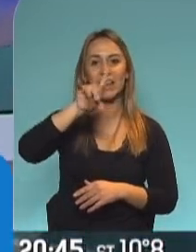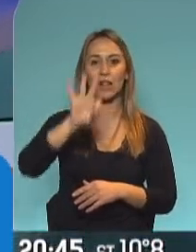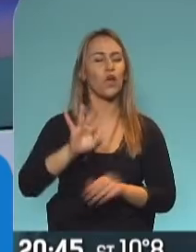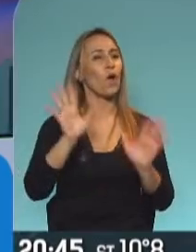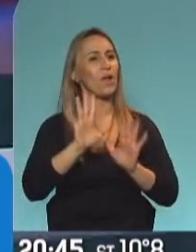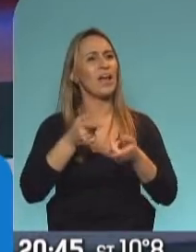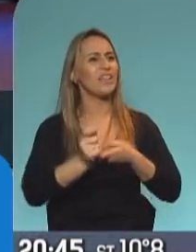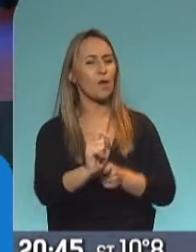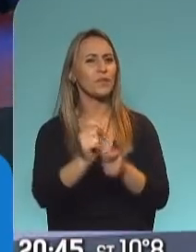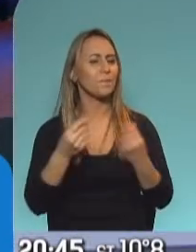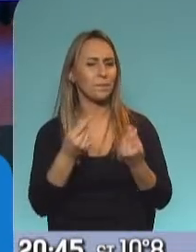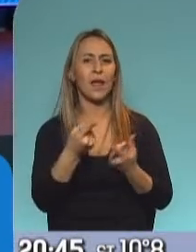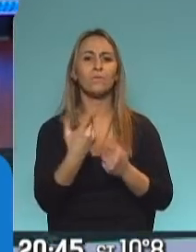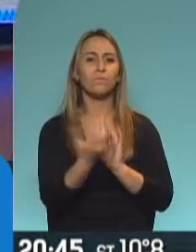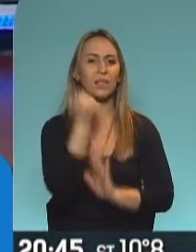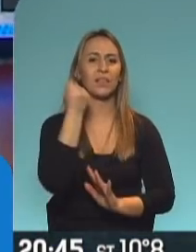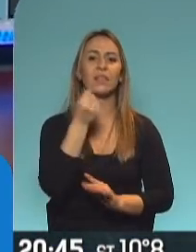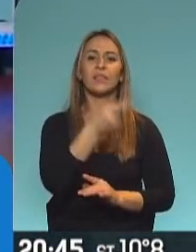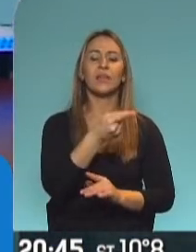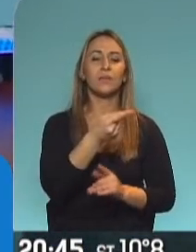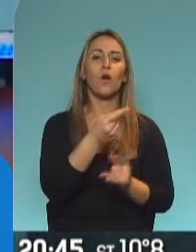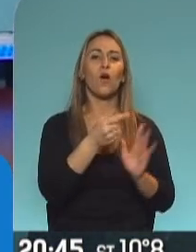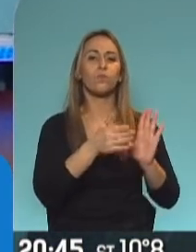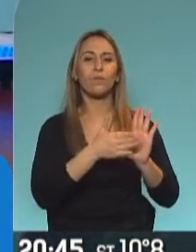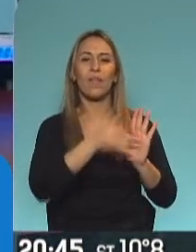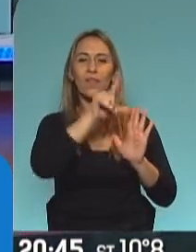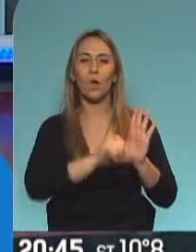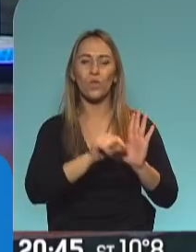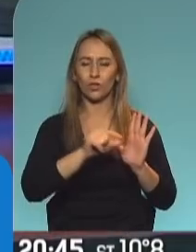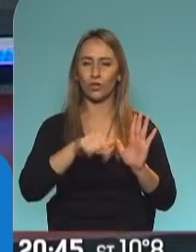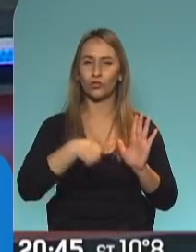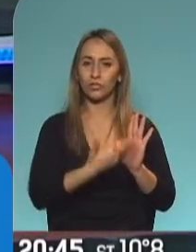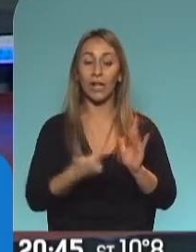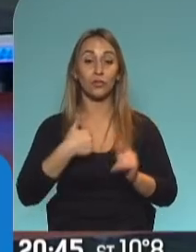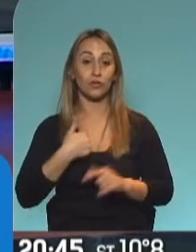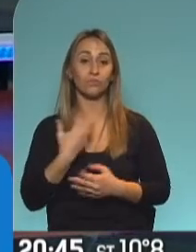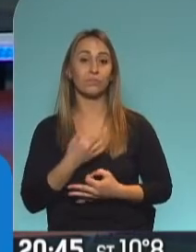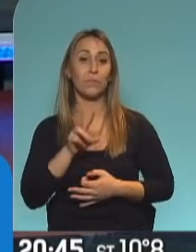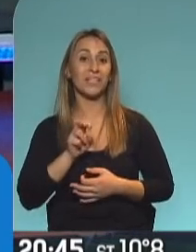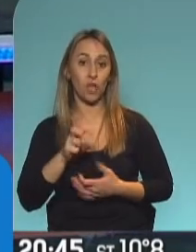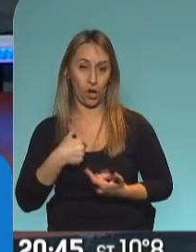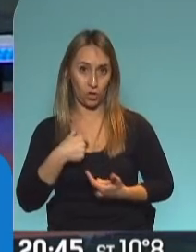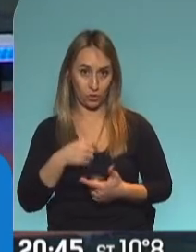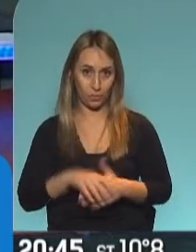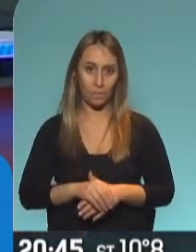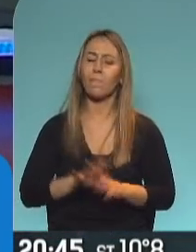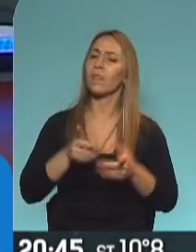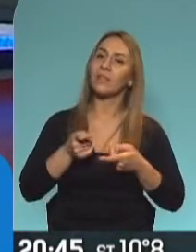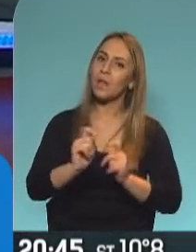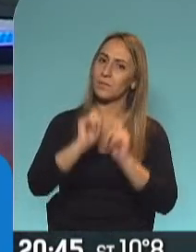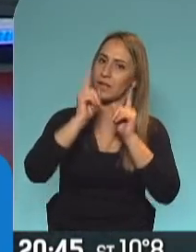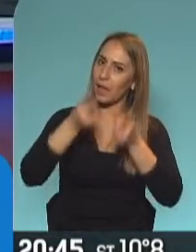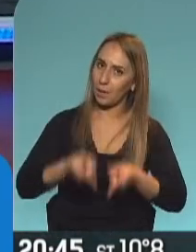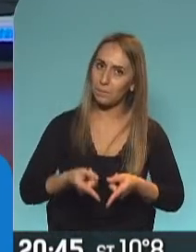tengo que hacer para poder tener la tarifa social? Soy pensionado. Bien, bueno. El trámite se hace